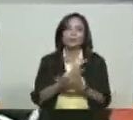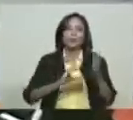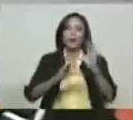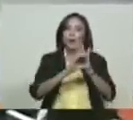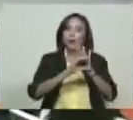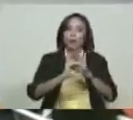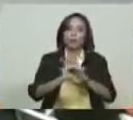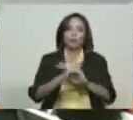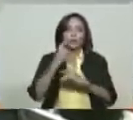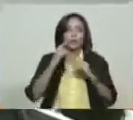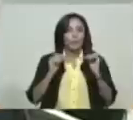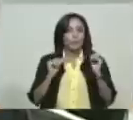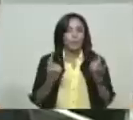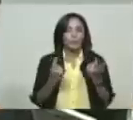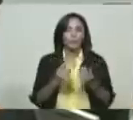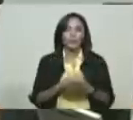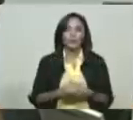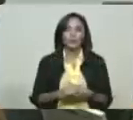Constituyente.